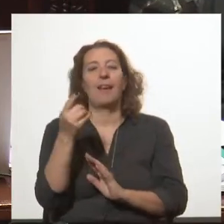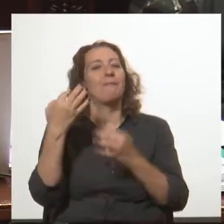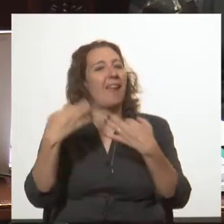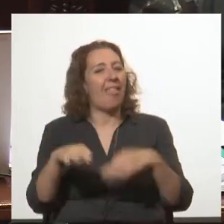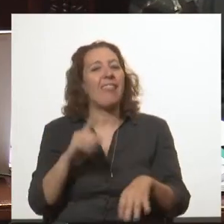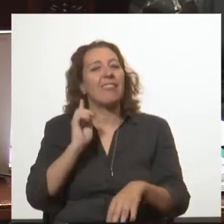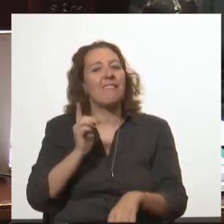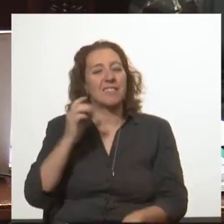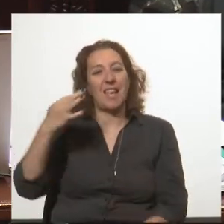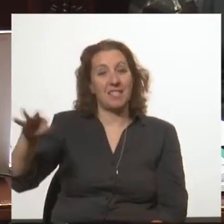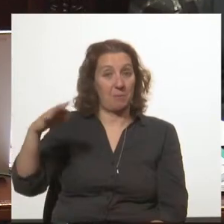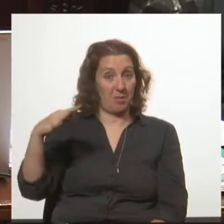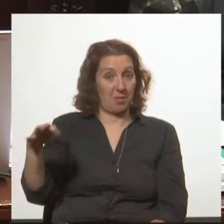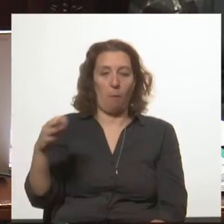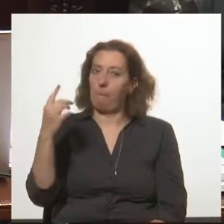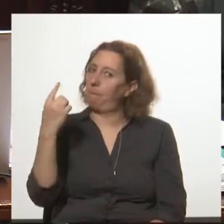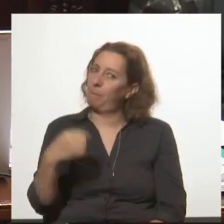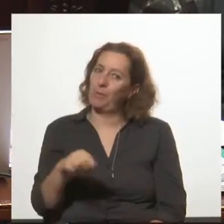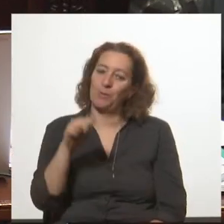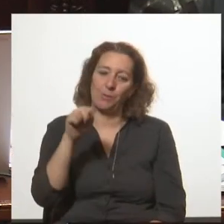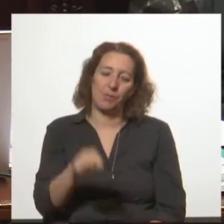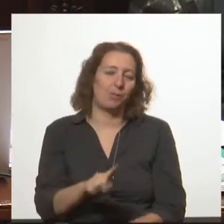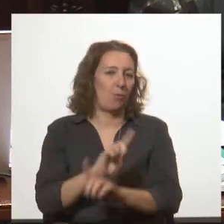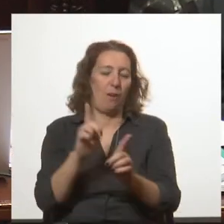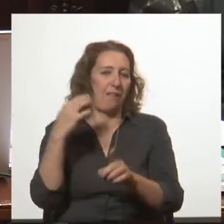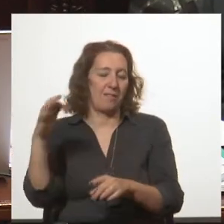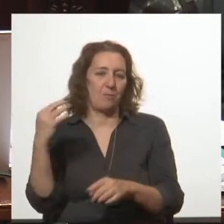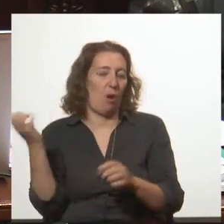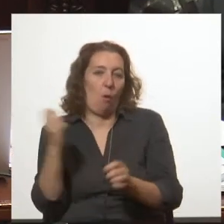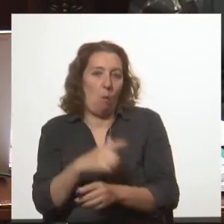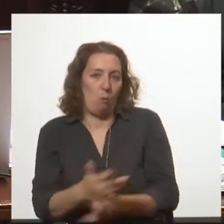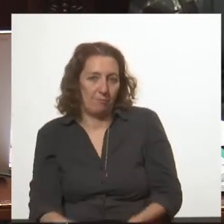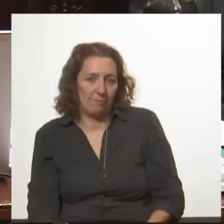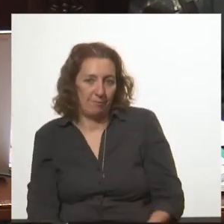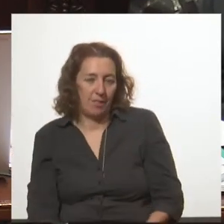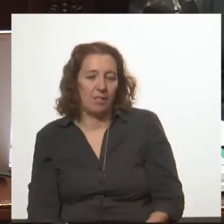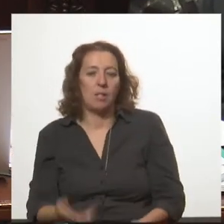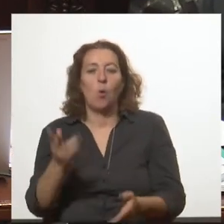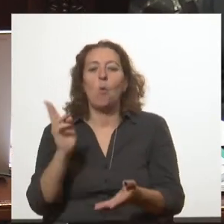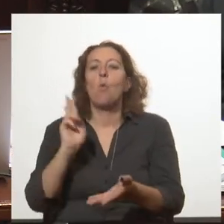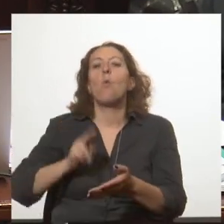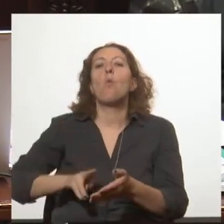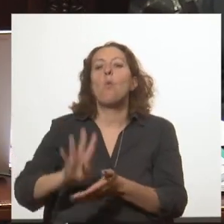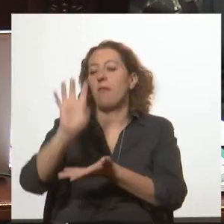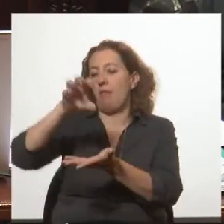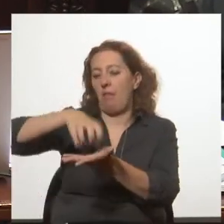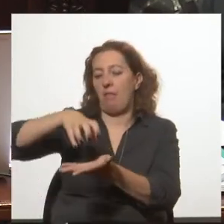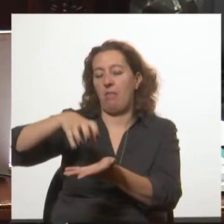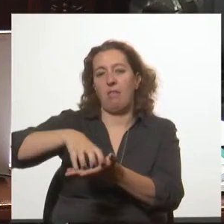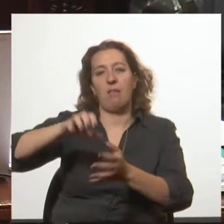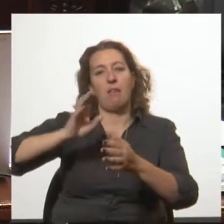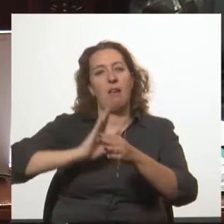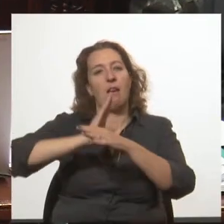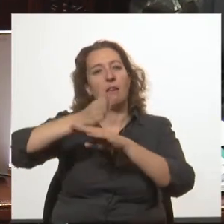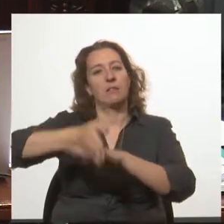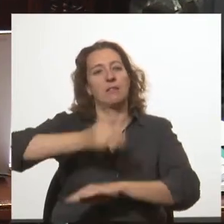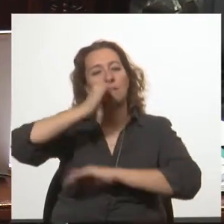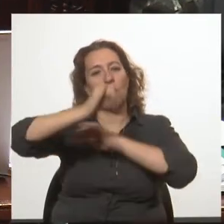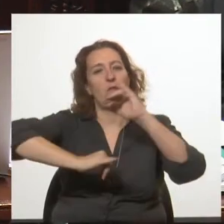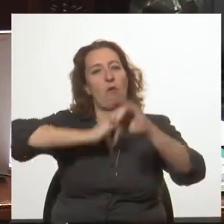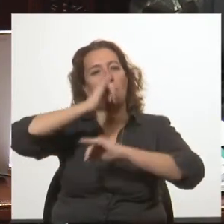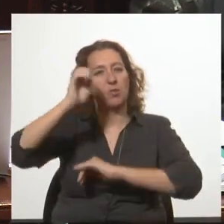y no quiero aburrirlos pero es cierto que la unidad de acceso a la información pública efectivamente emitió